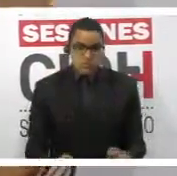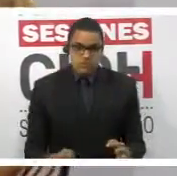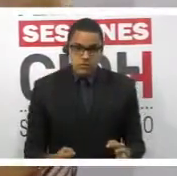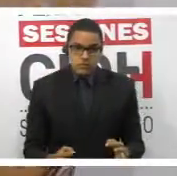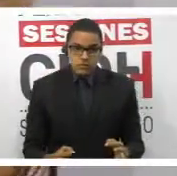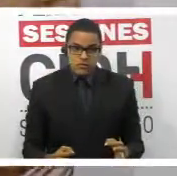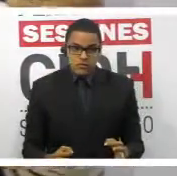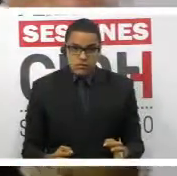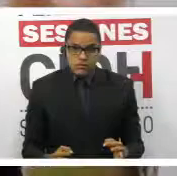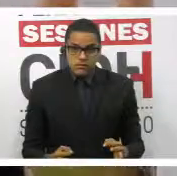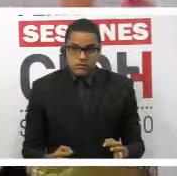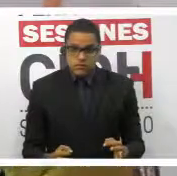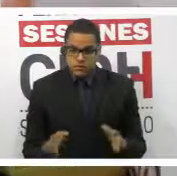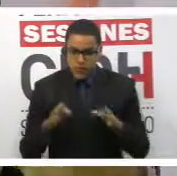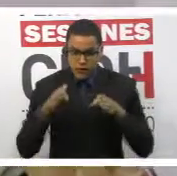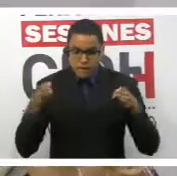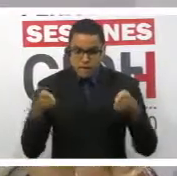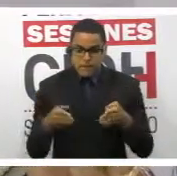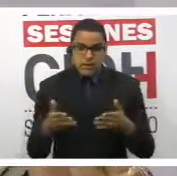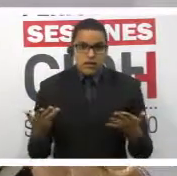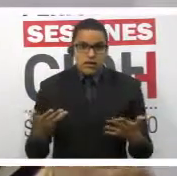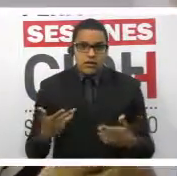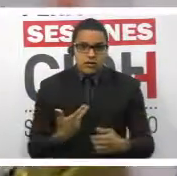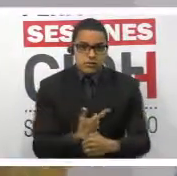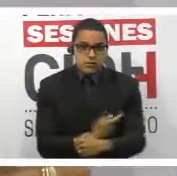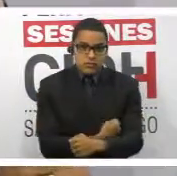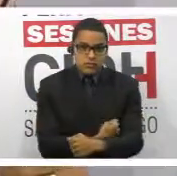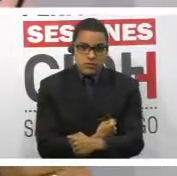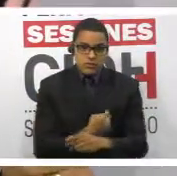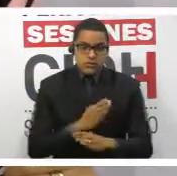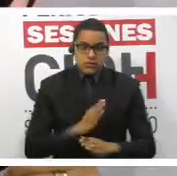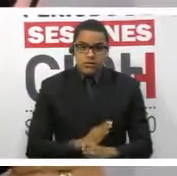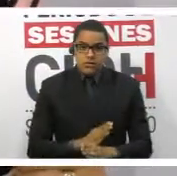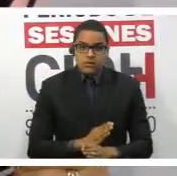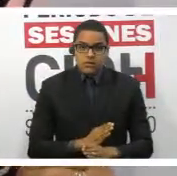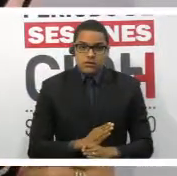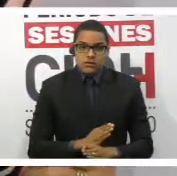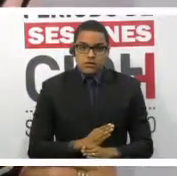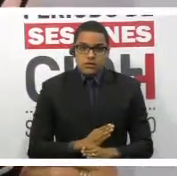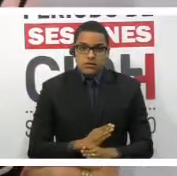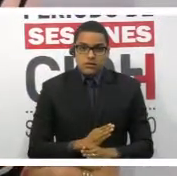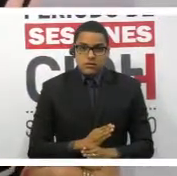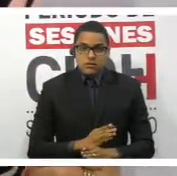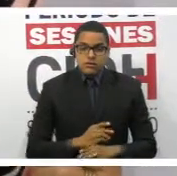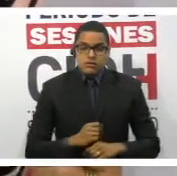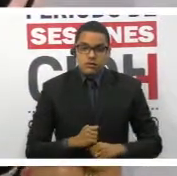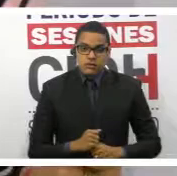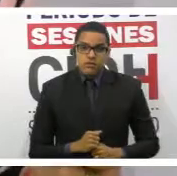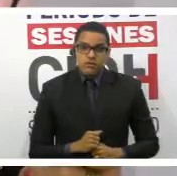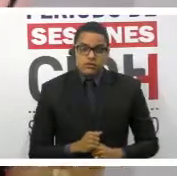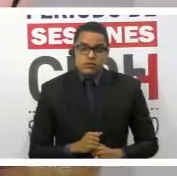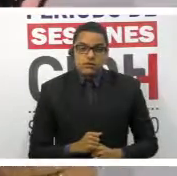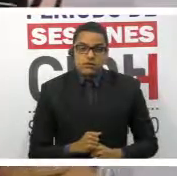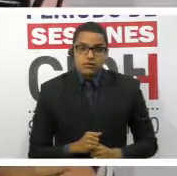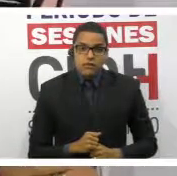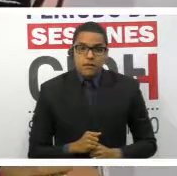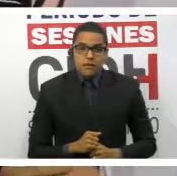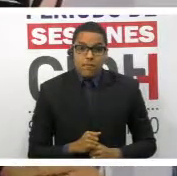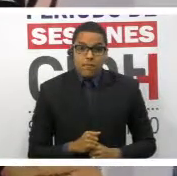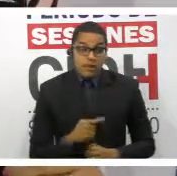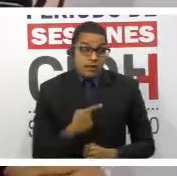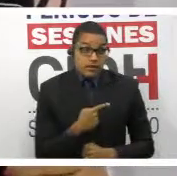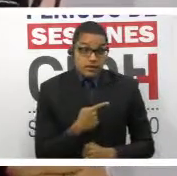esterilización de un grupo de mujeres usted señala finalmente que todas